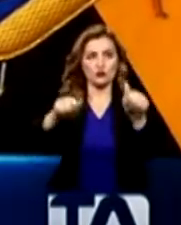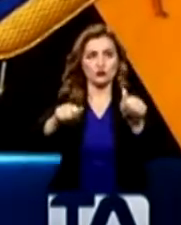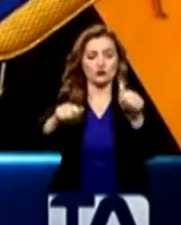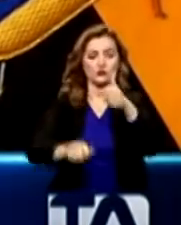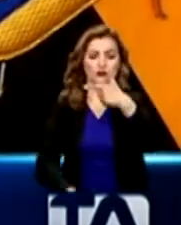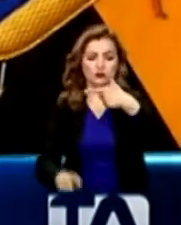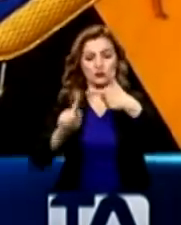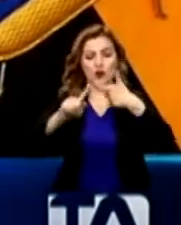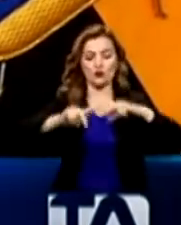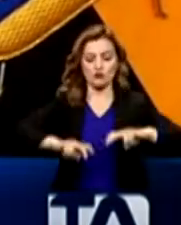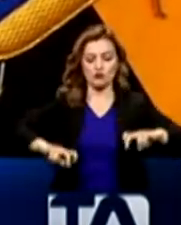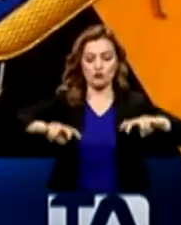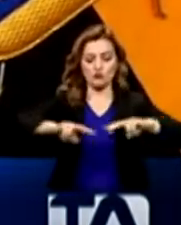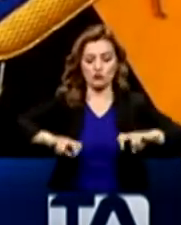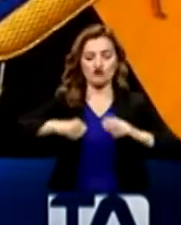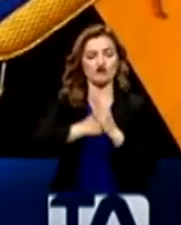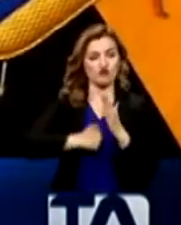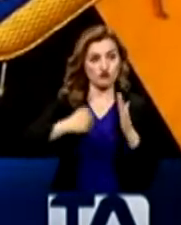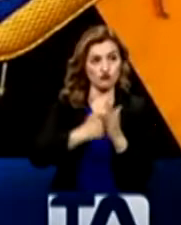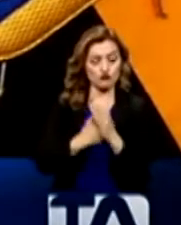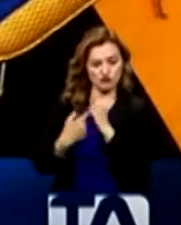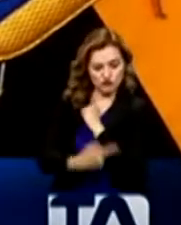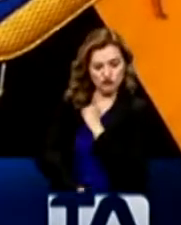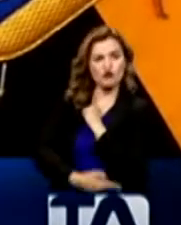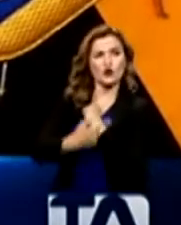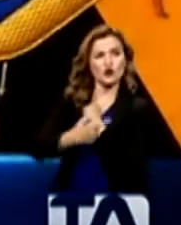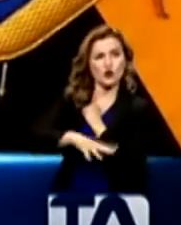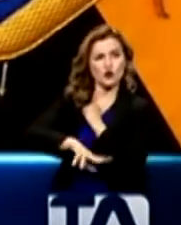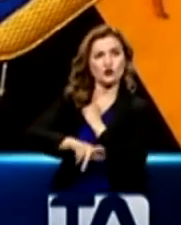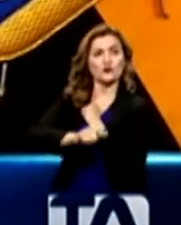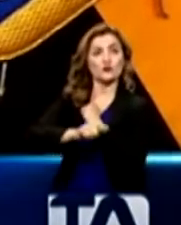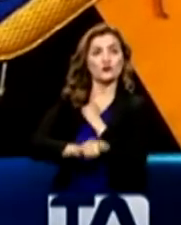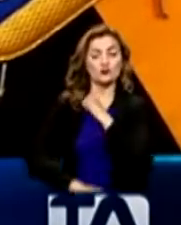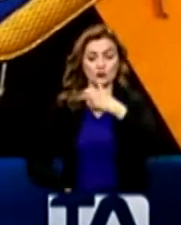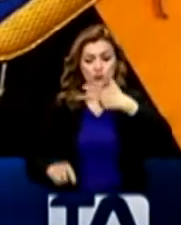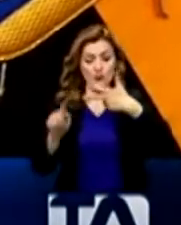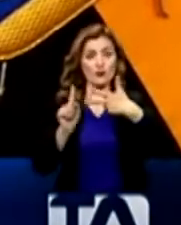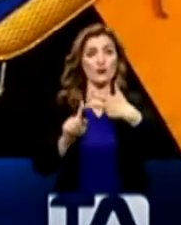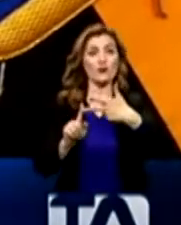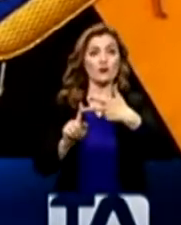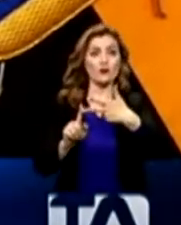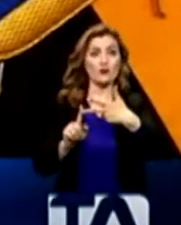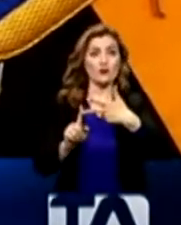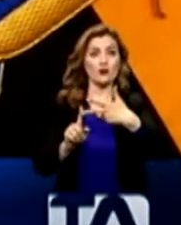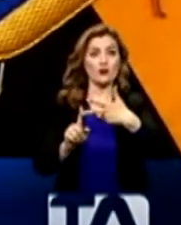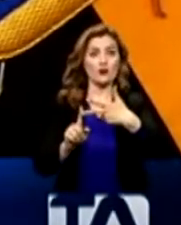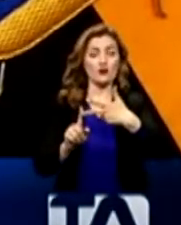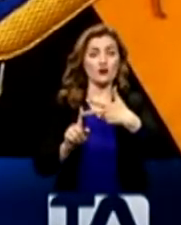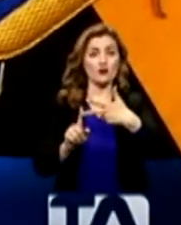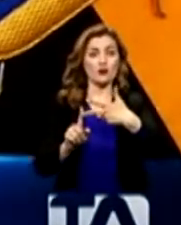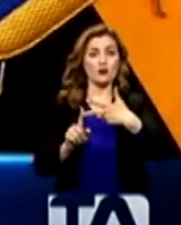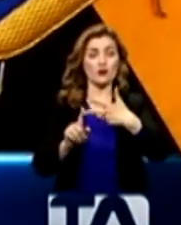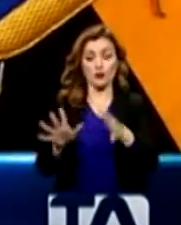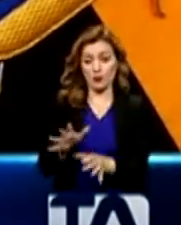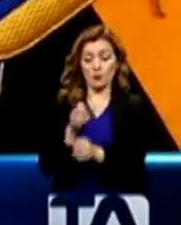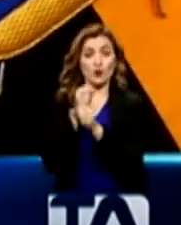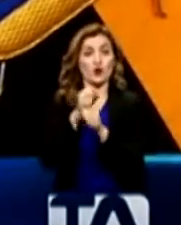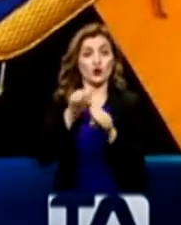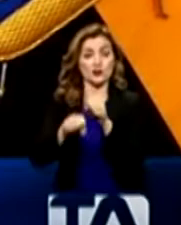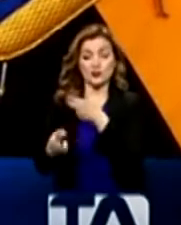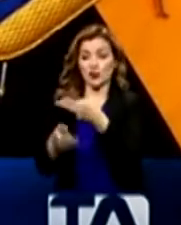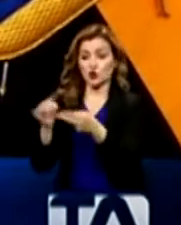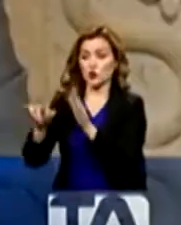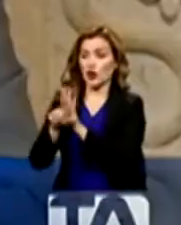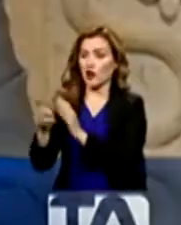de la investigación, combate y sanción de la corrupción y en el marco de la reparación y recuperación de lavado